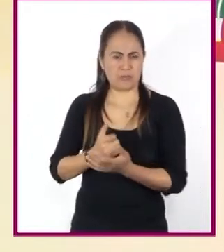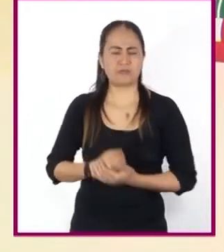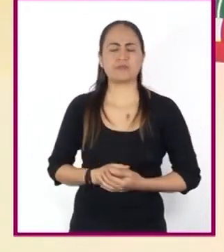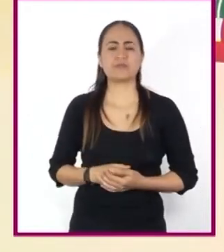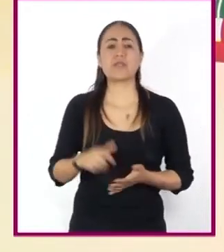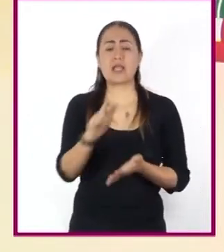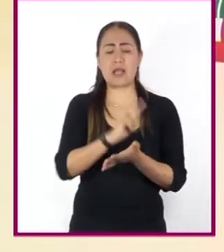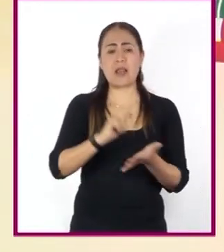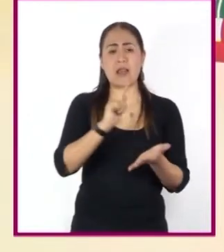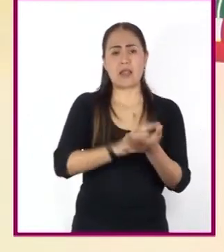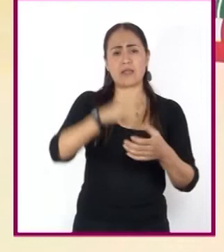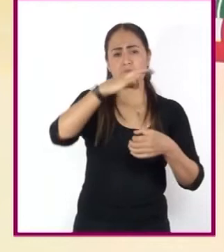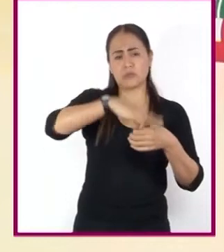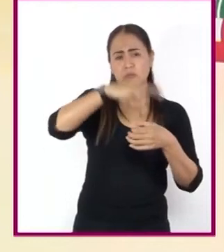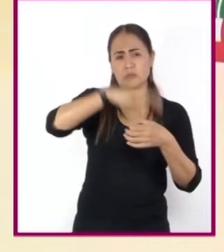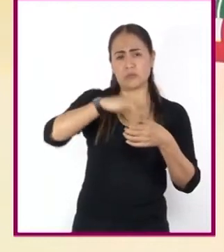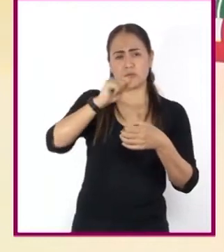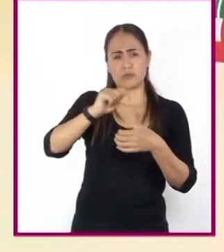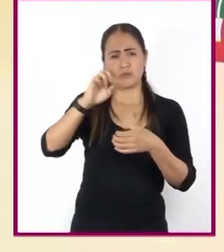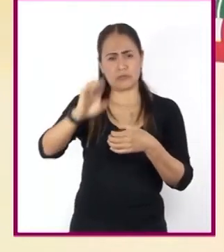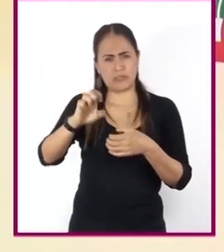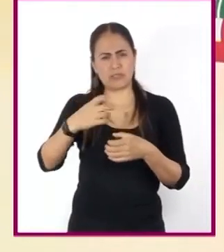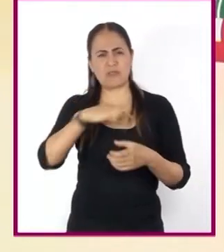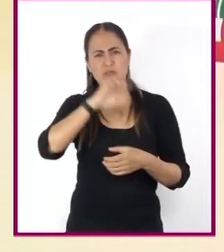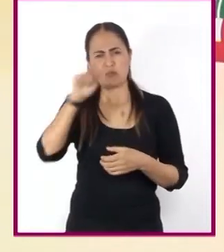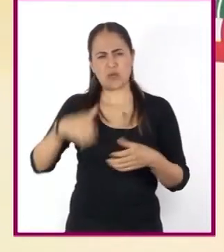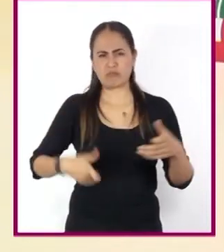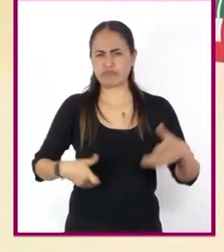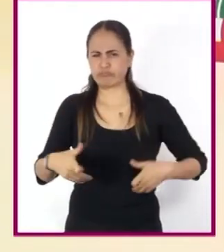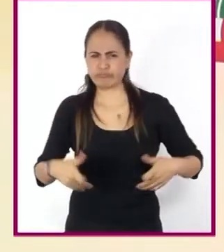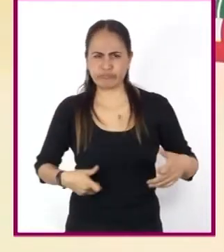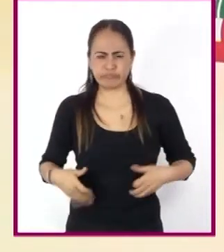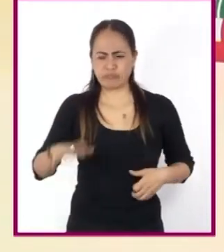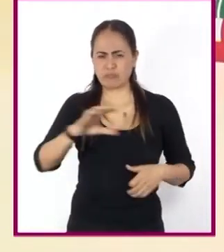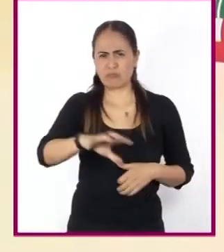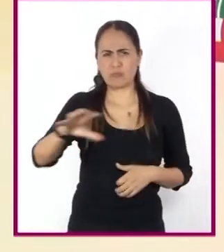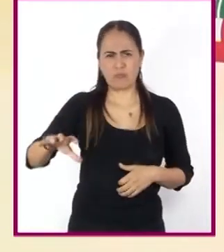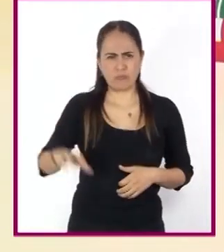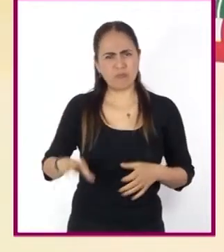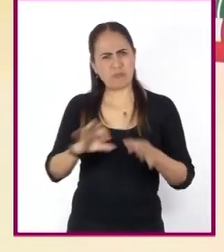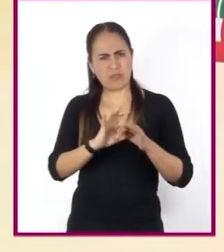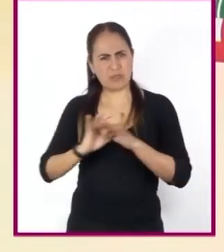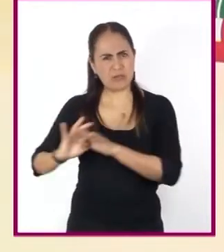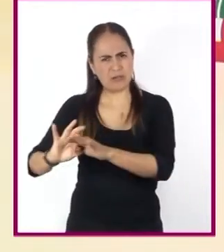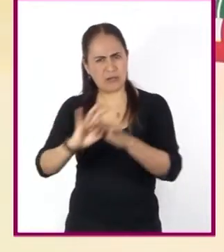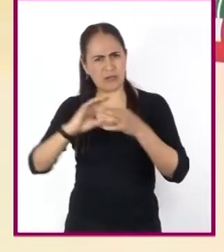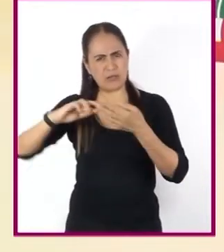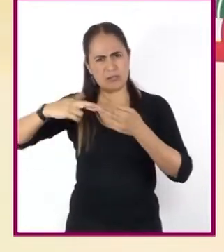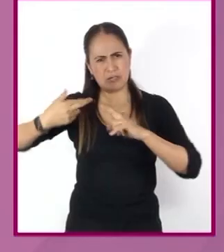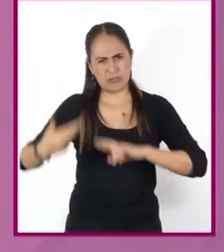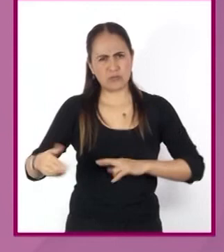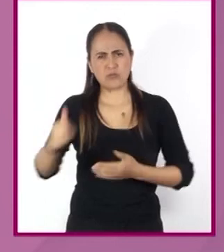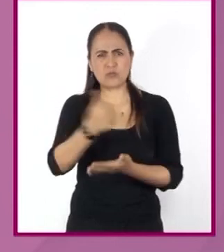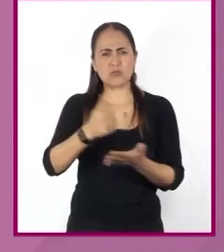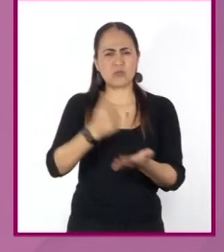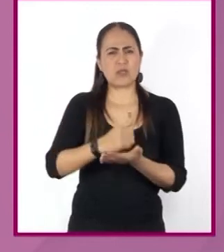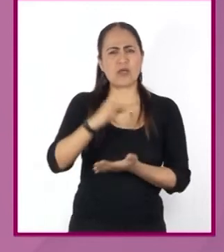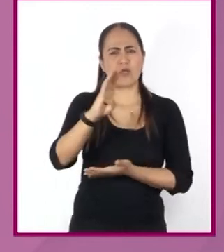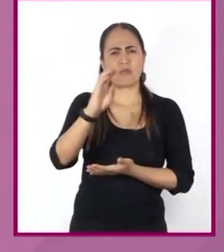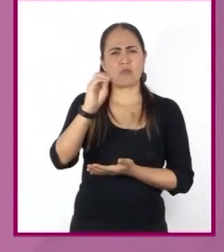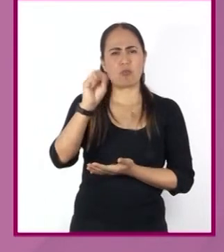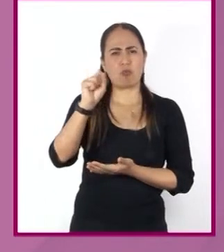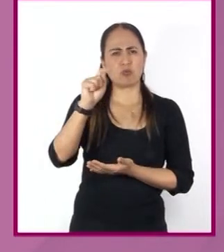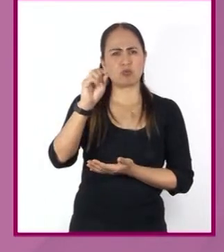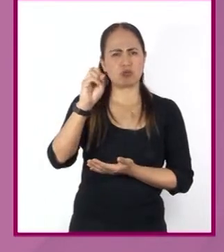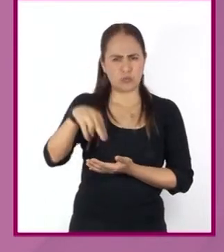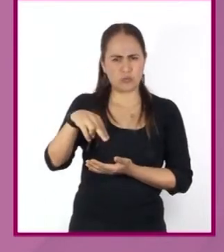como respuesta por el descontento producido, los colonos hicieron una alianza de comerciantes en la ciudad de Boston. La